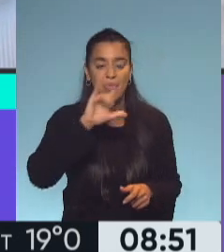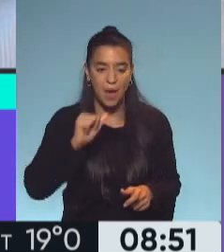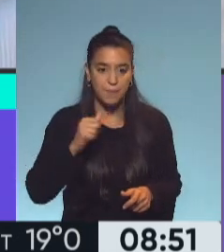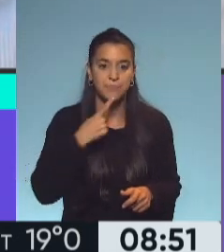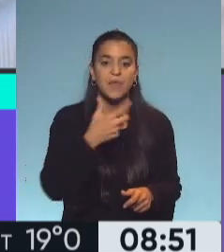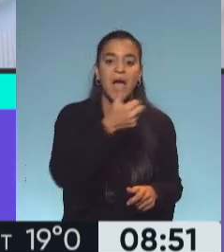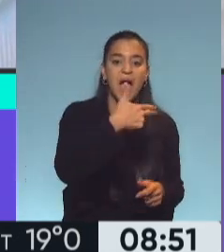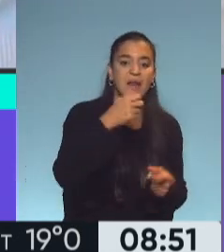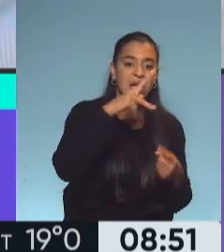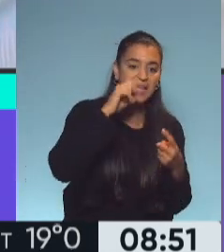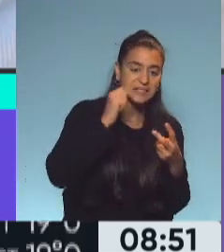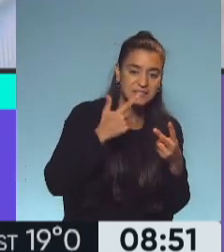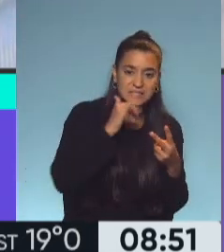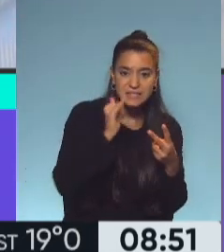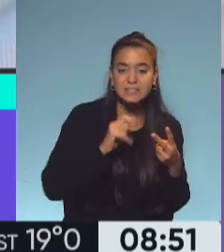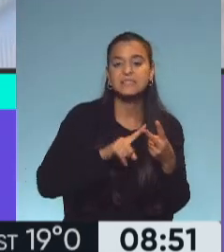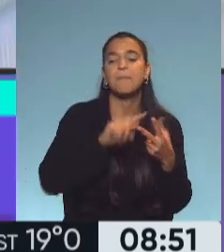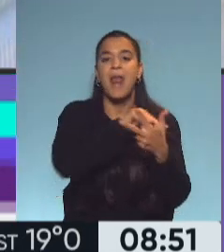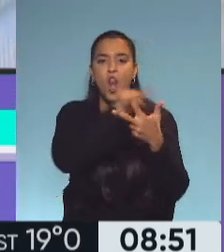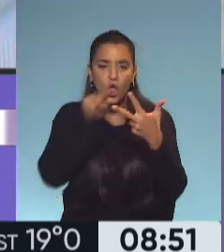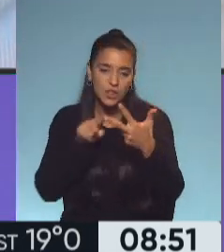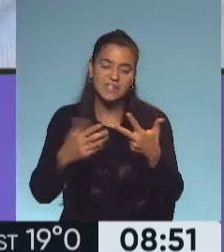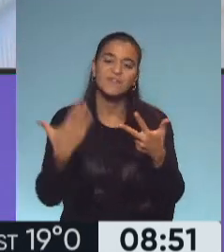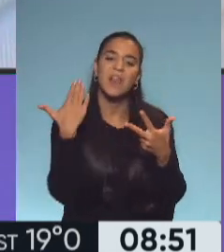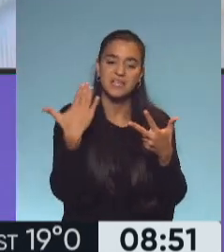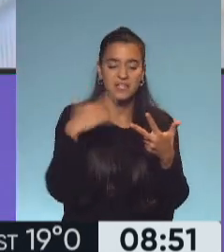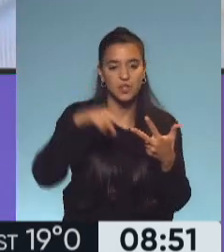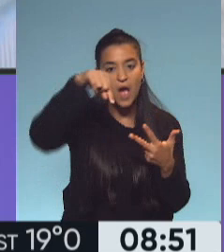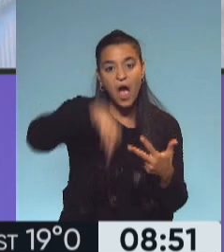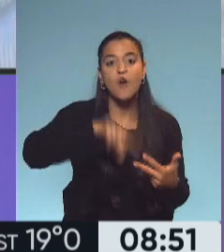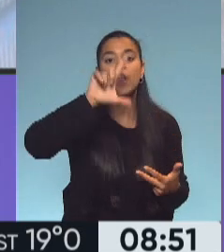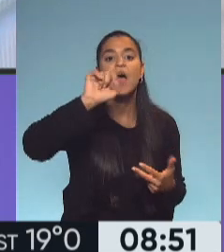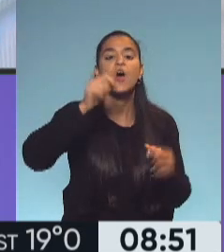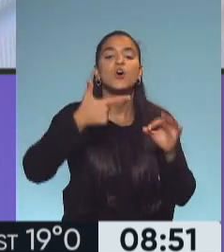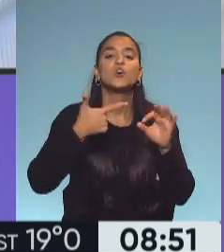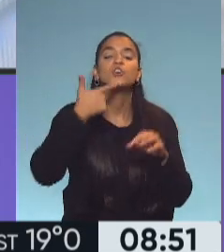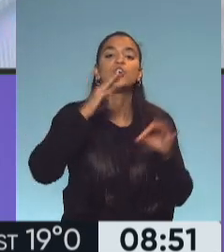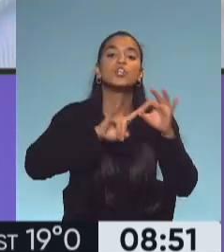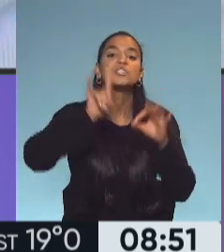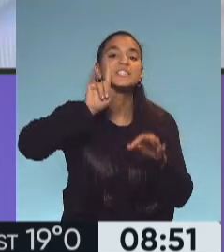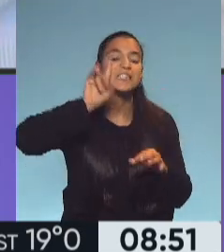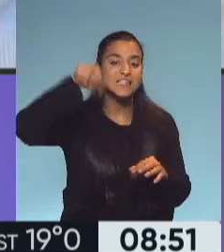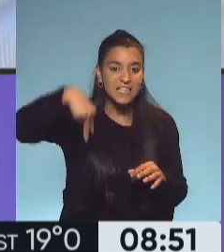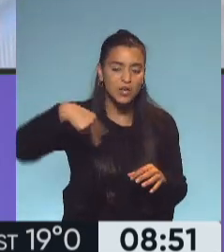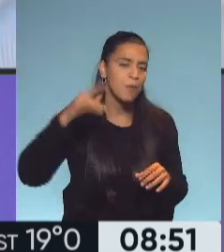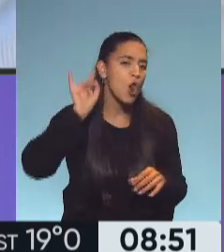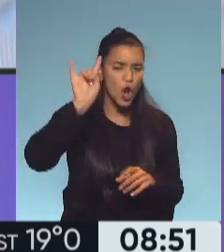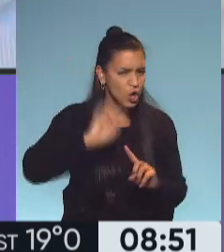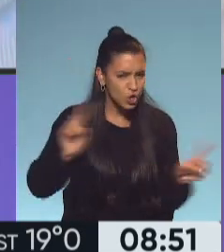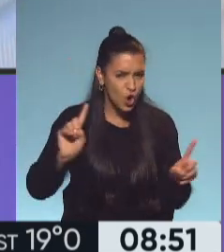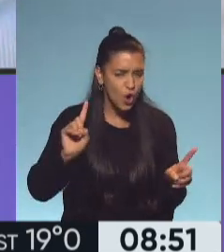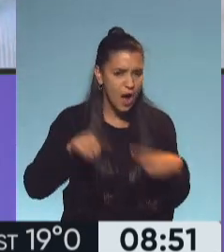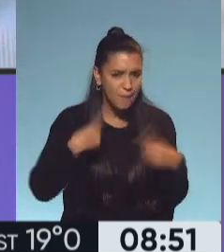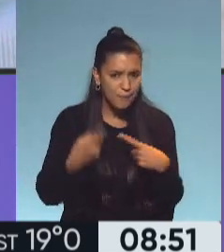Katz, para Pepe Soriano y para Marilú Marini. Claro que sí, nos vamos para Cosquín, pero no para hablar del Cosquín Rock, ¿no? De música, no. ¿Seguimos